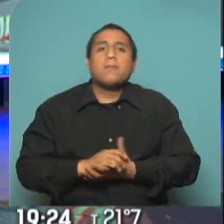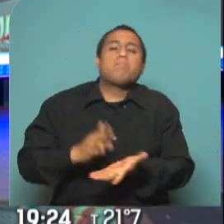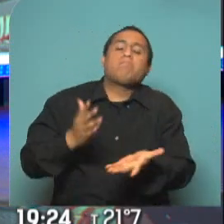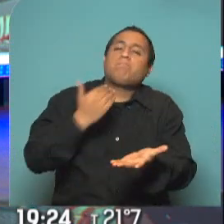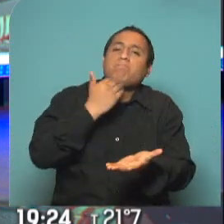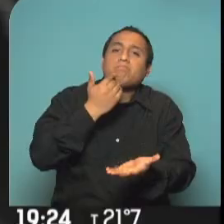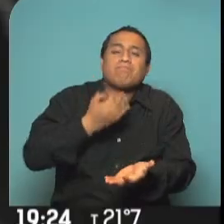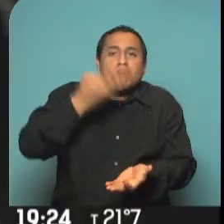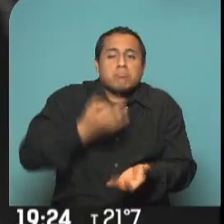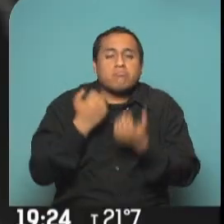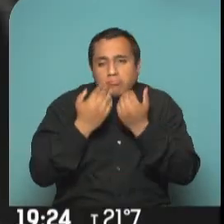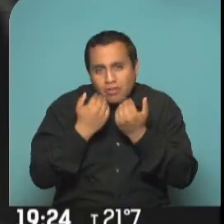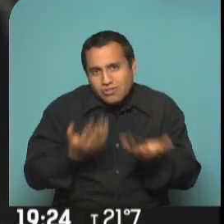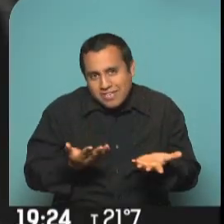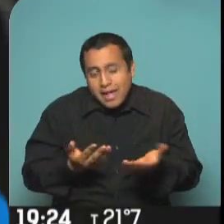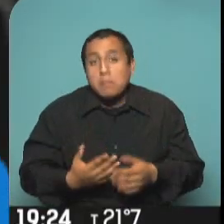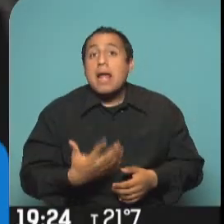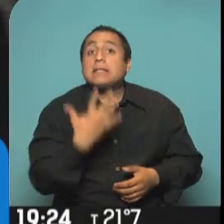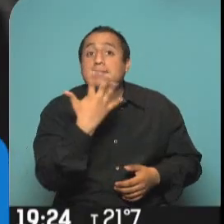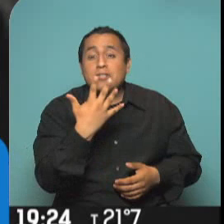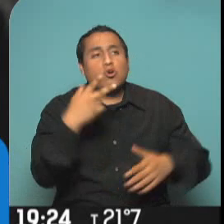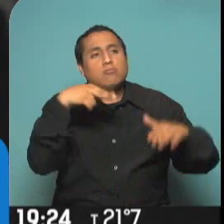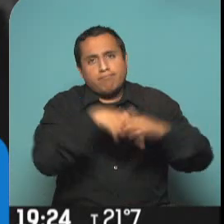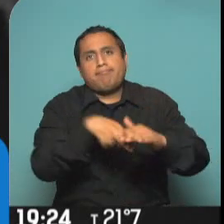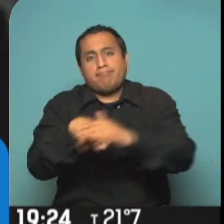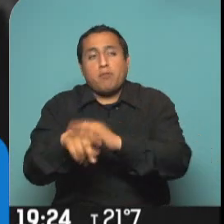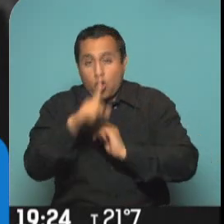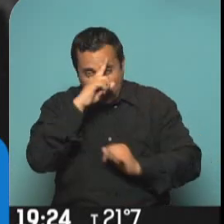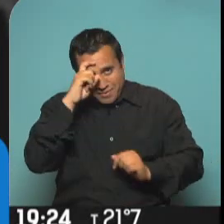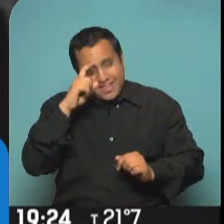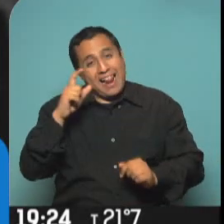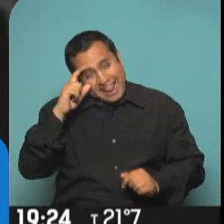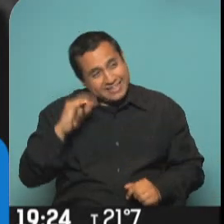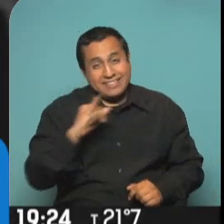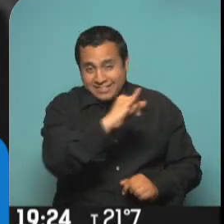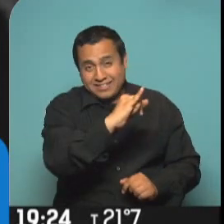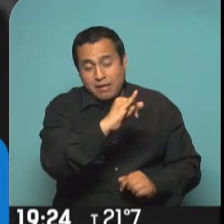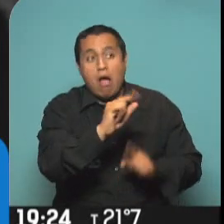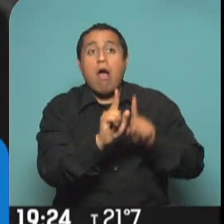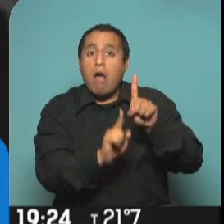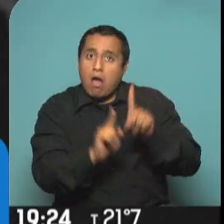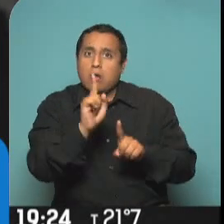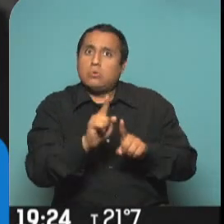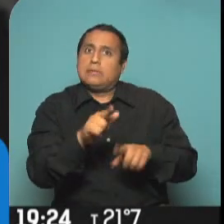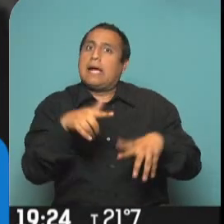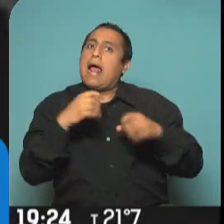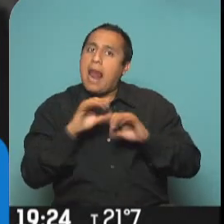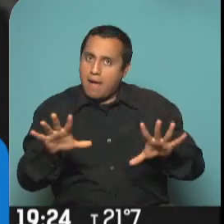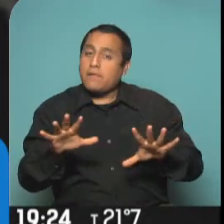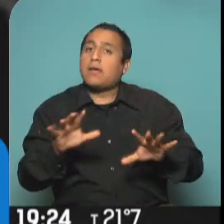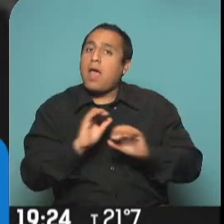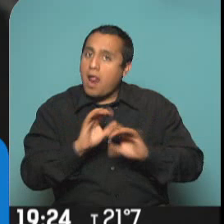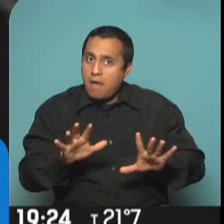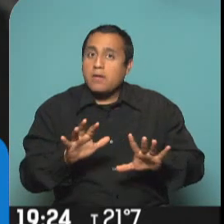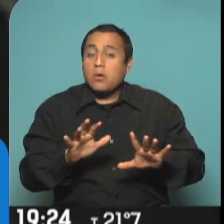ciencia cierta, pero hay 5 internados aquí en el hospital de Ezeiza, algunos en estado delicado. En